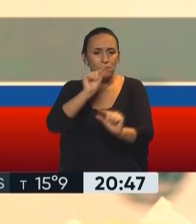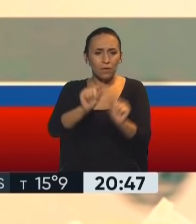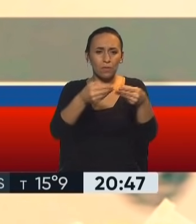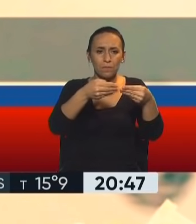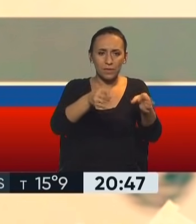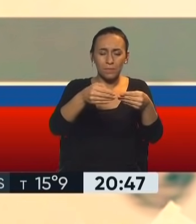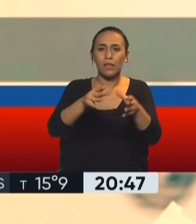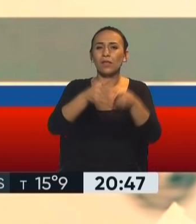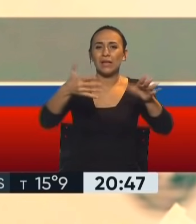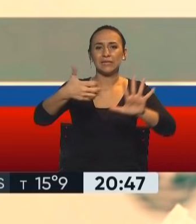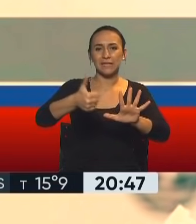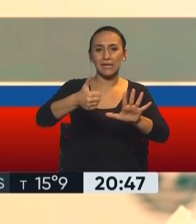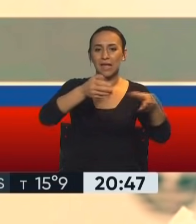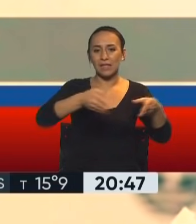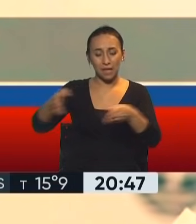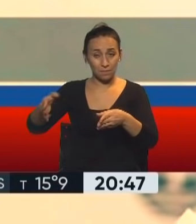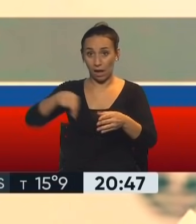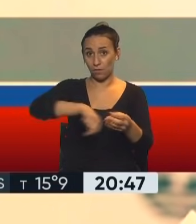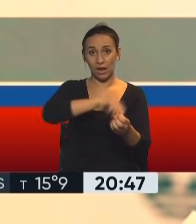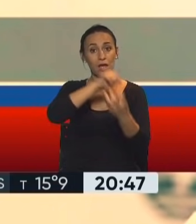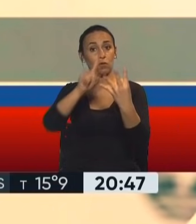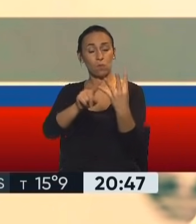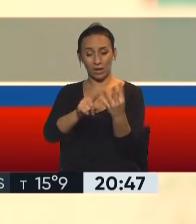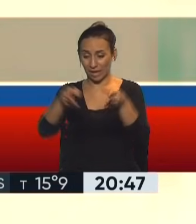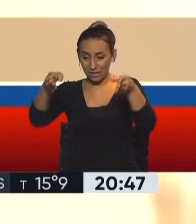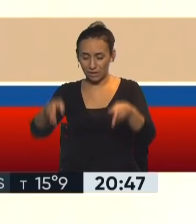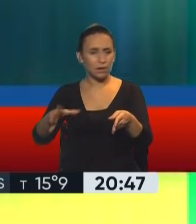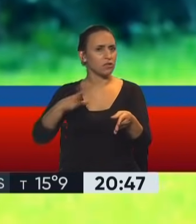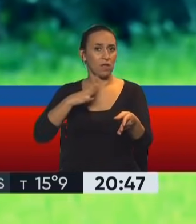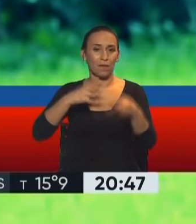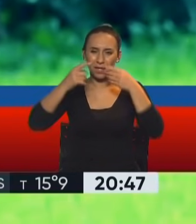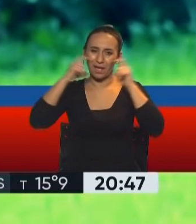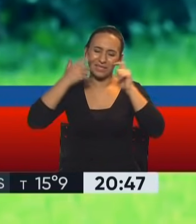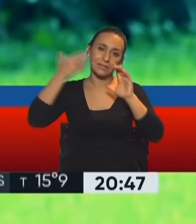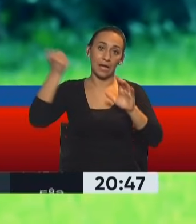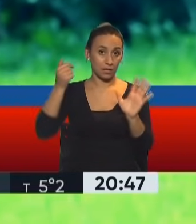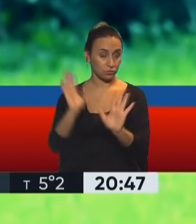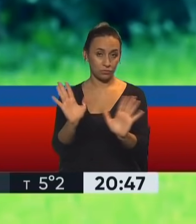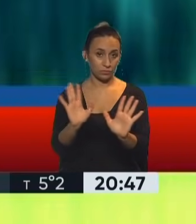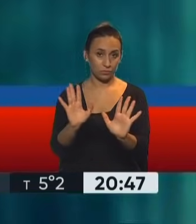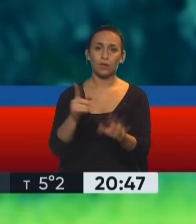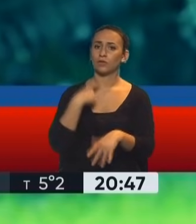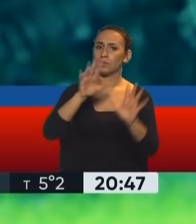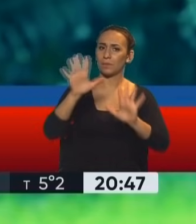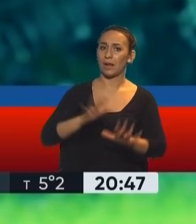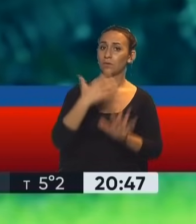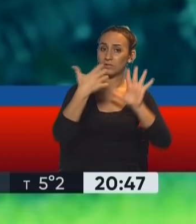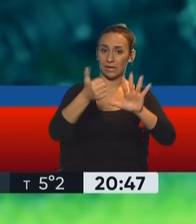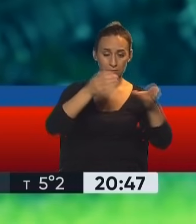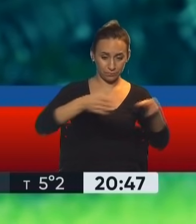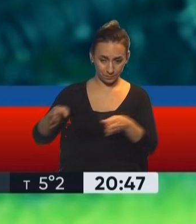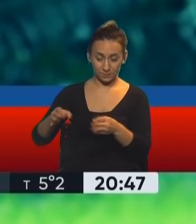6 etapas, hoy estamos en la 4ª. Todavía no es momento de quitar el barbijo. Armamos un plan en 6 etapas. En la etapa